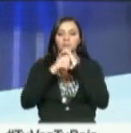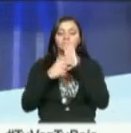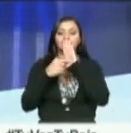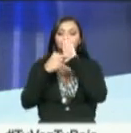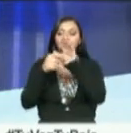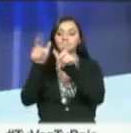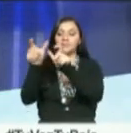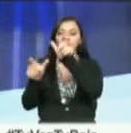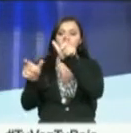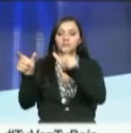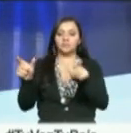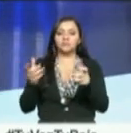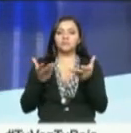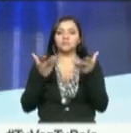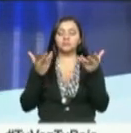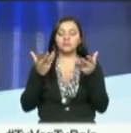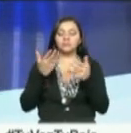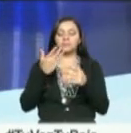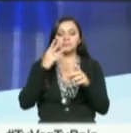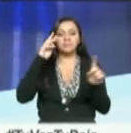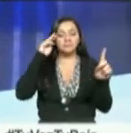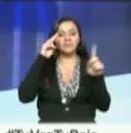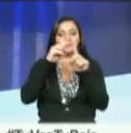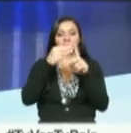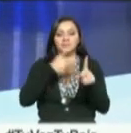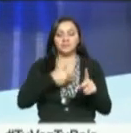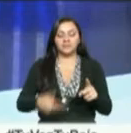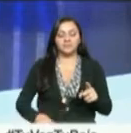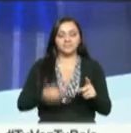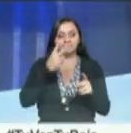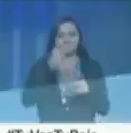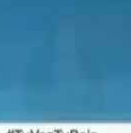los ciudadanos para el primer mandatario. Veamos.